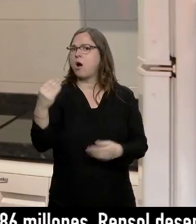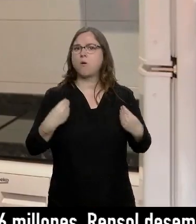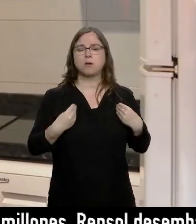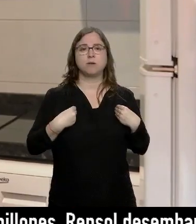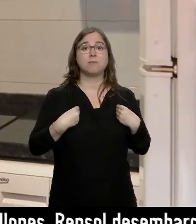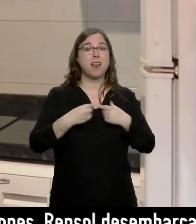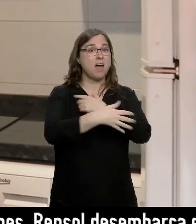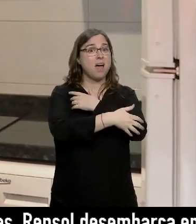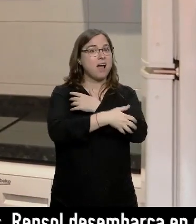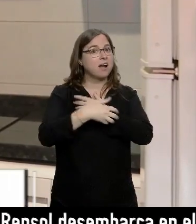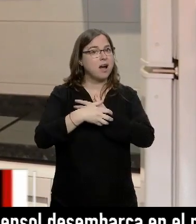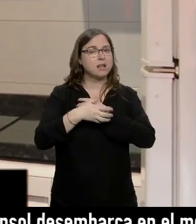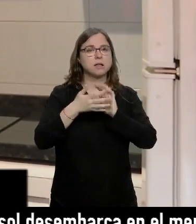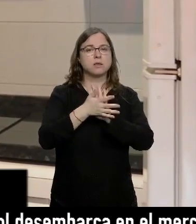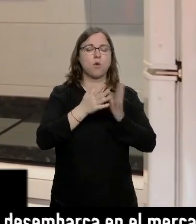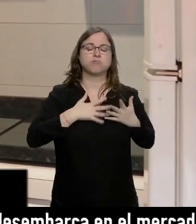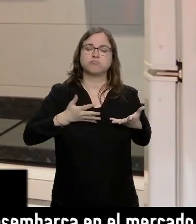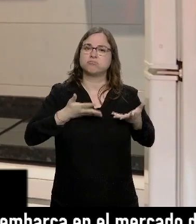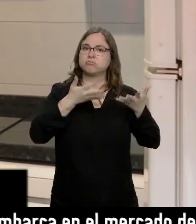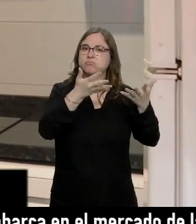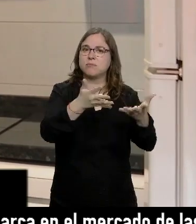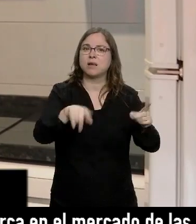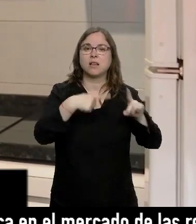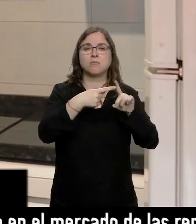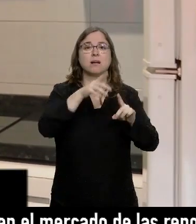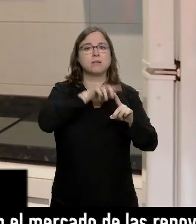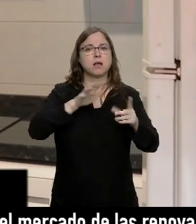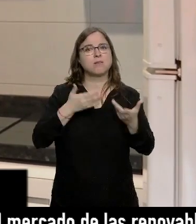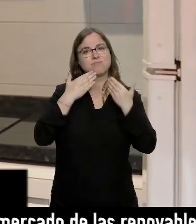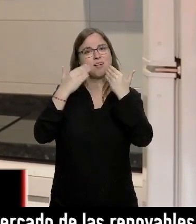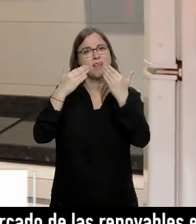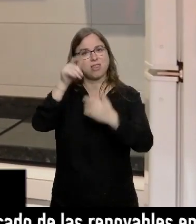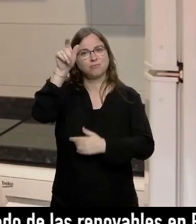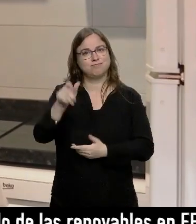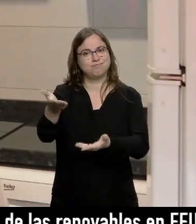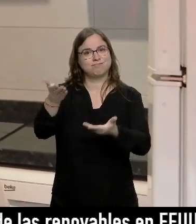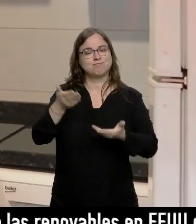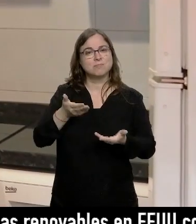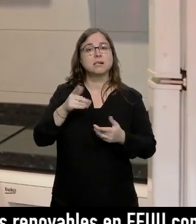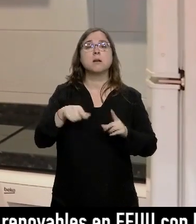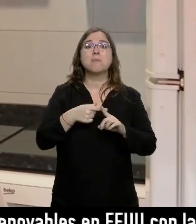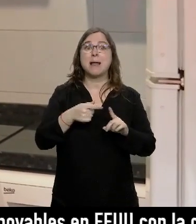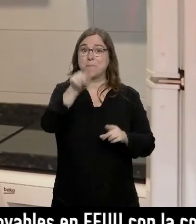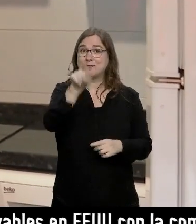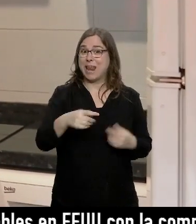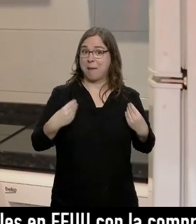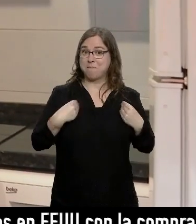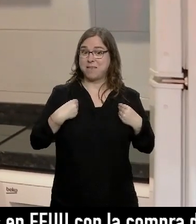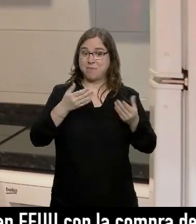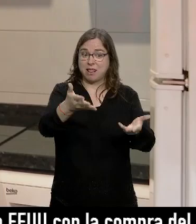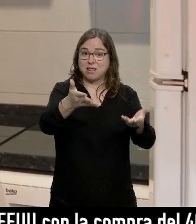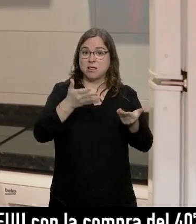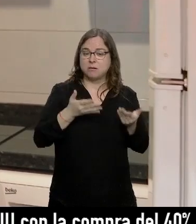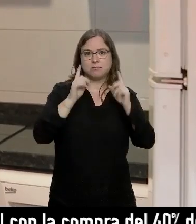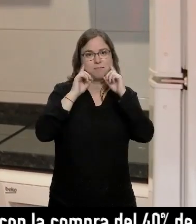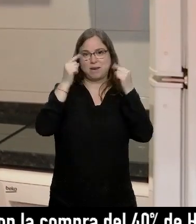Para Cáritas es un gesto también de generosidad y es un donativo que hay que agradecer, pero así en vida es el